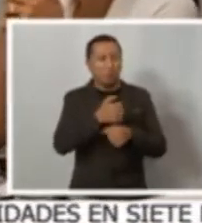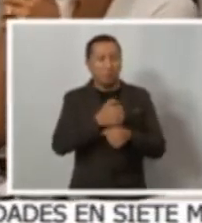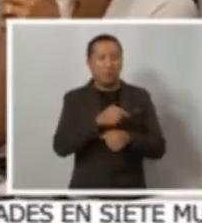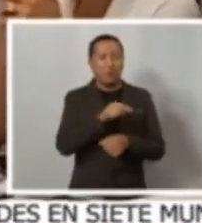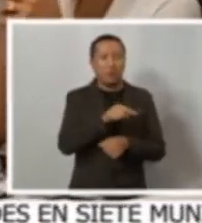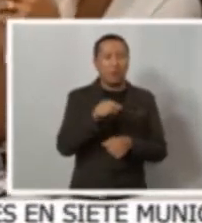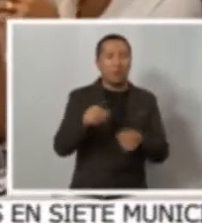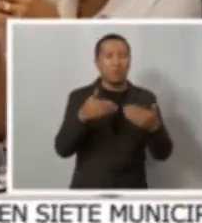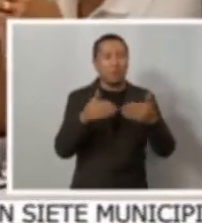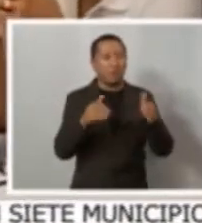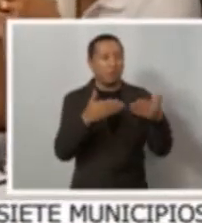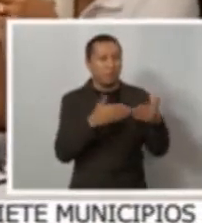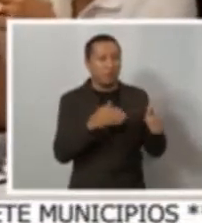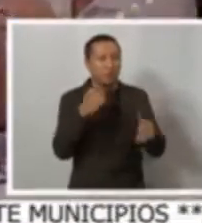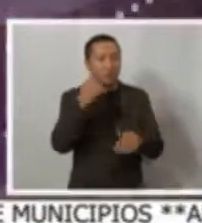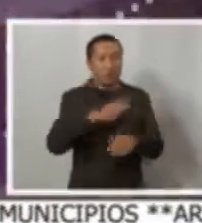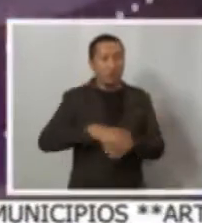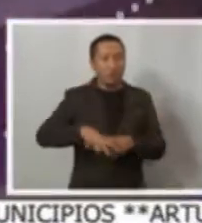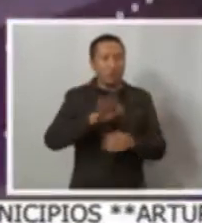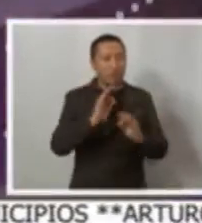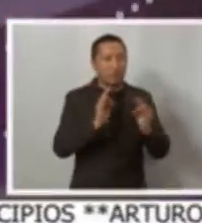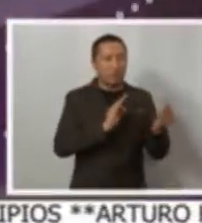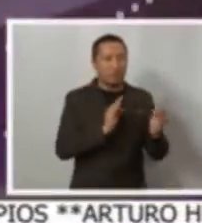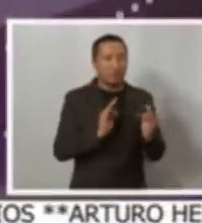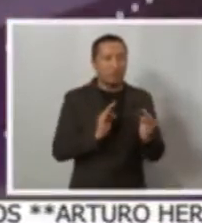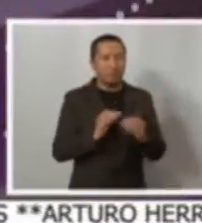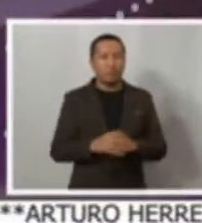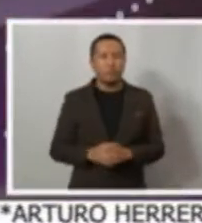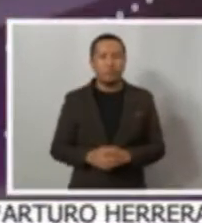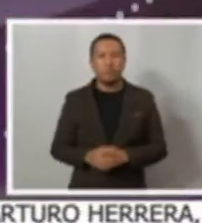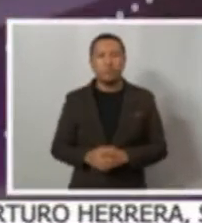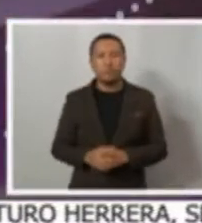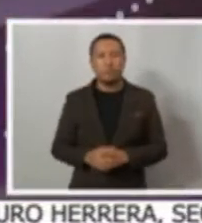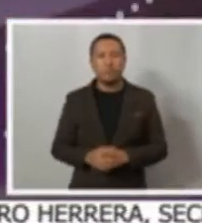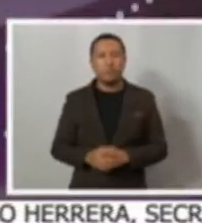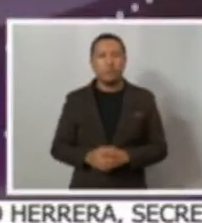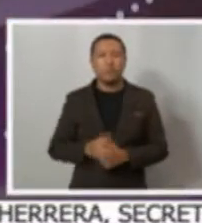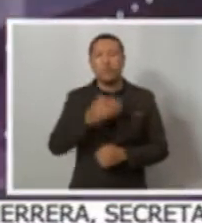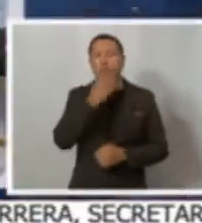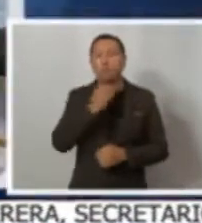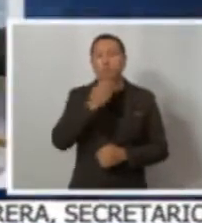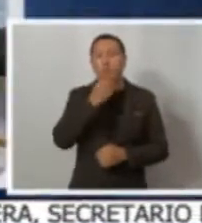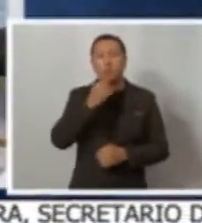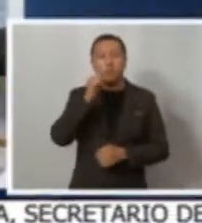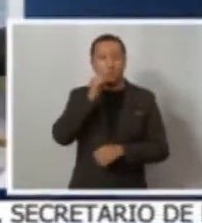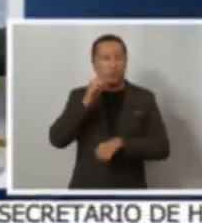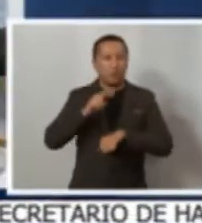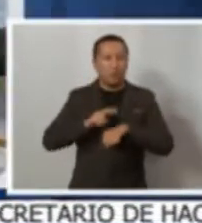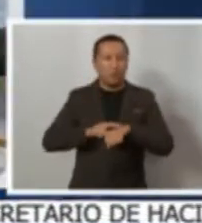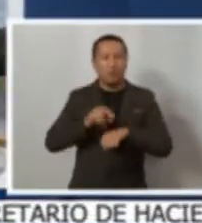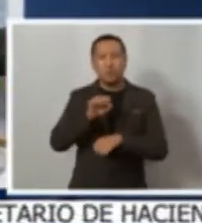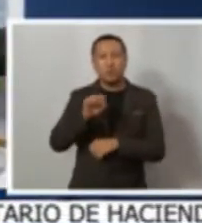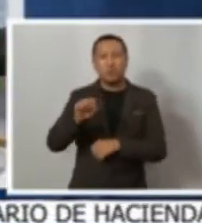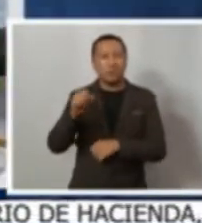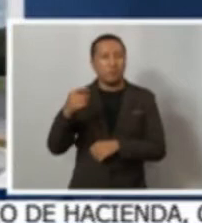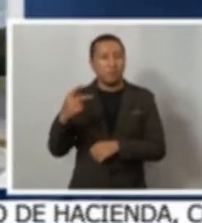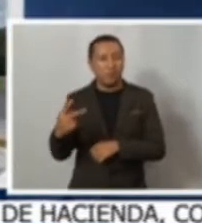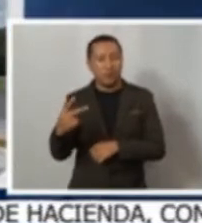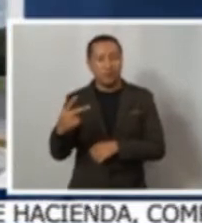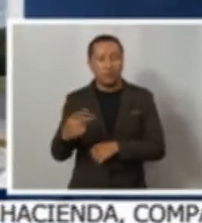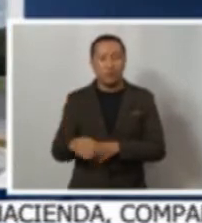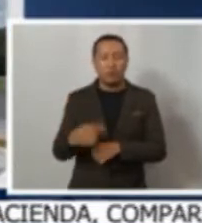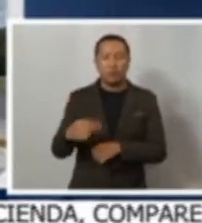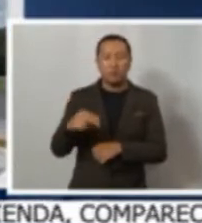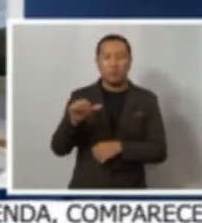apertura para nosotros. Y el secretario de Seguridad Pública, Alberto Capella Ibarra, informó que todas las playas de la